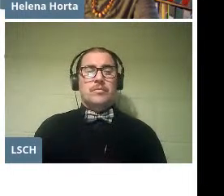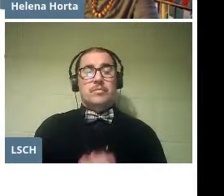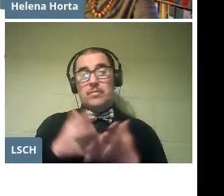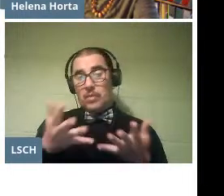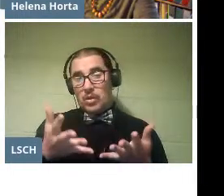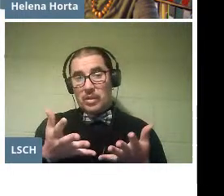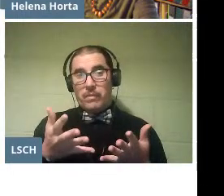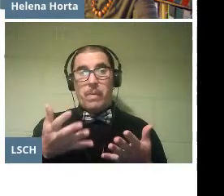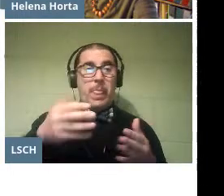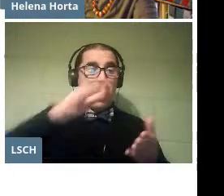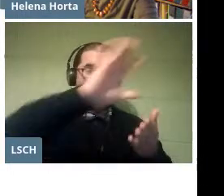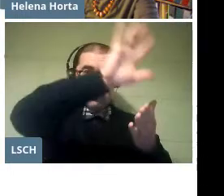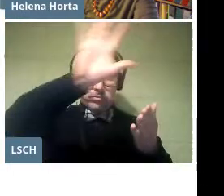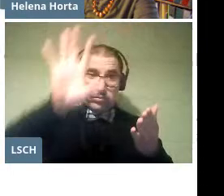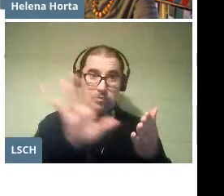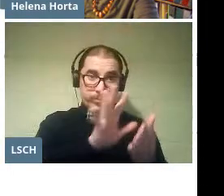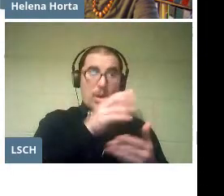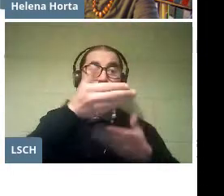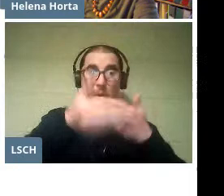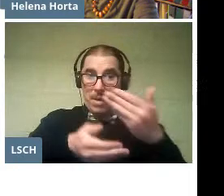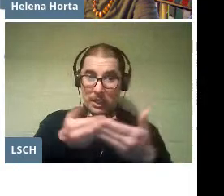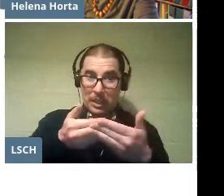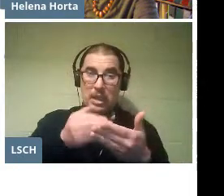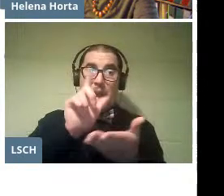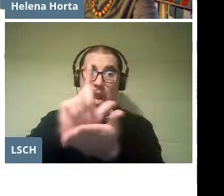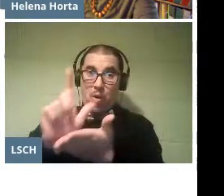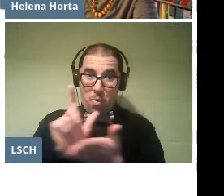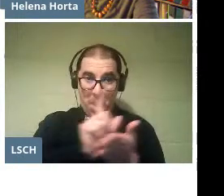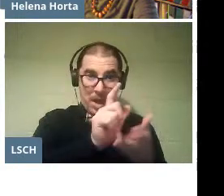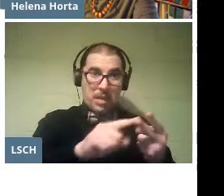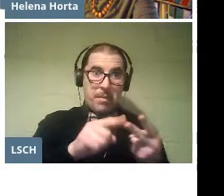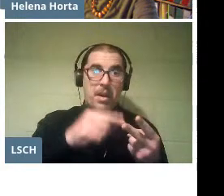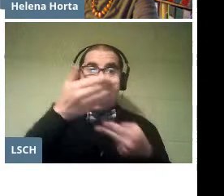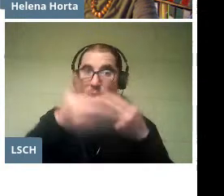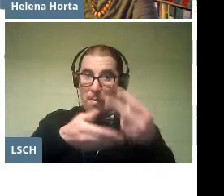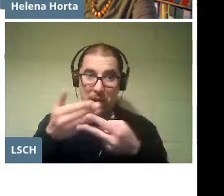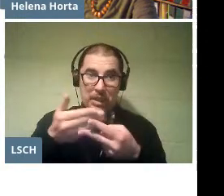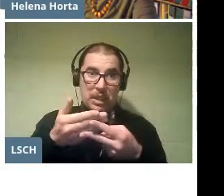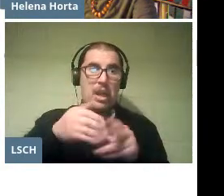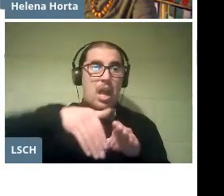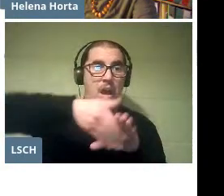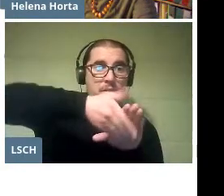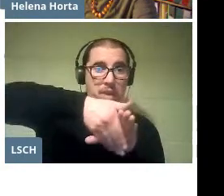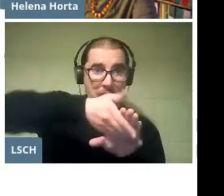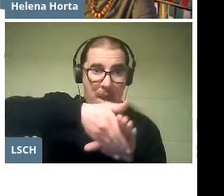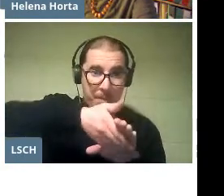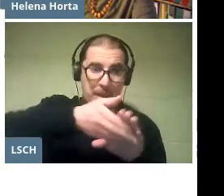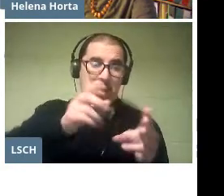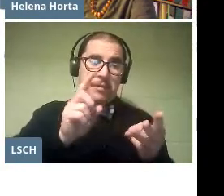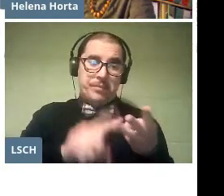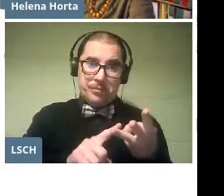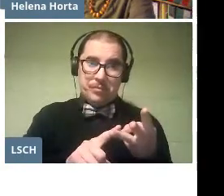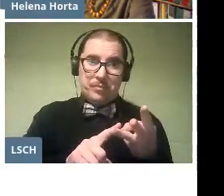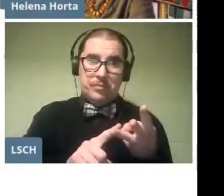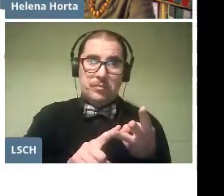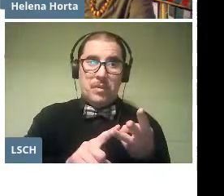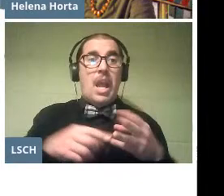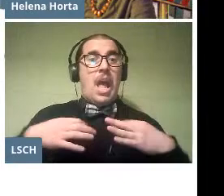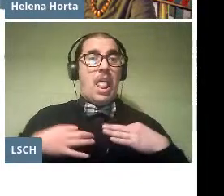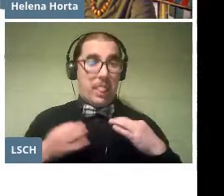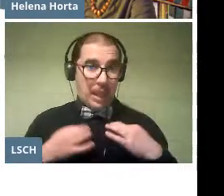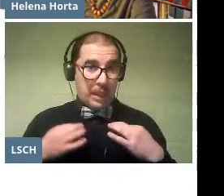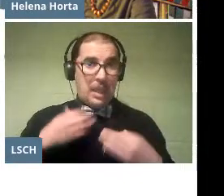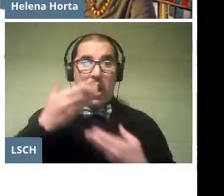Compartían el territorio y también compartían estilos cerámicos, estilos textiles